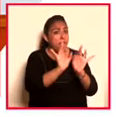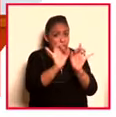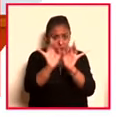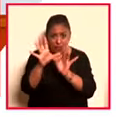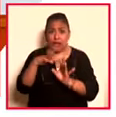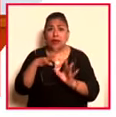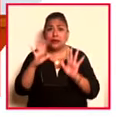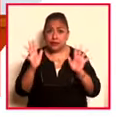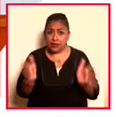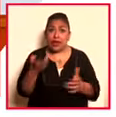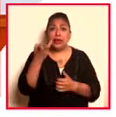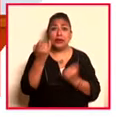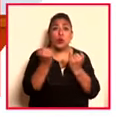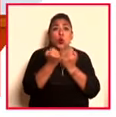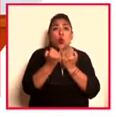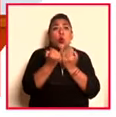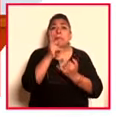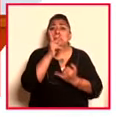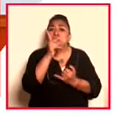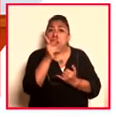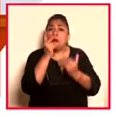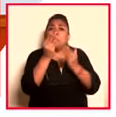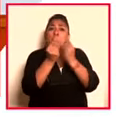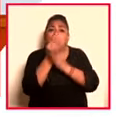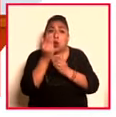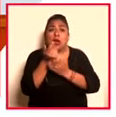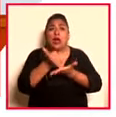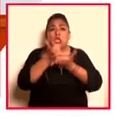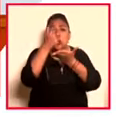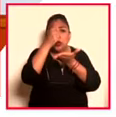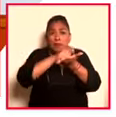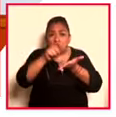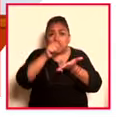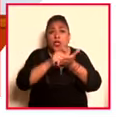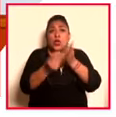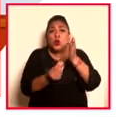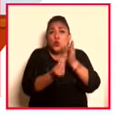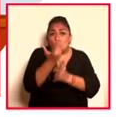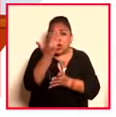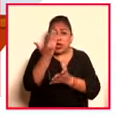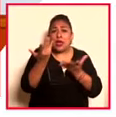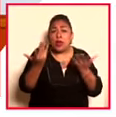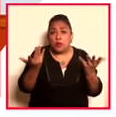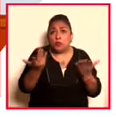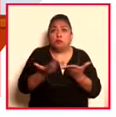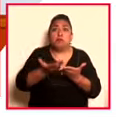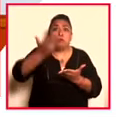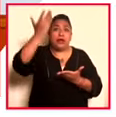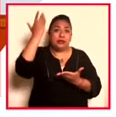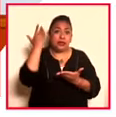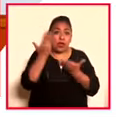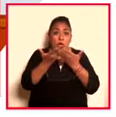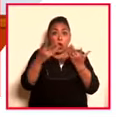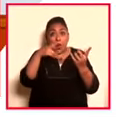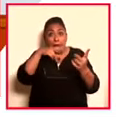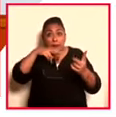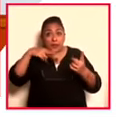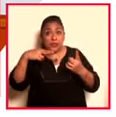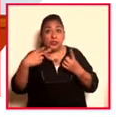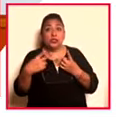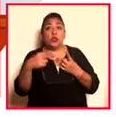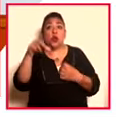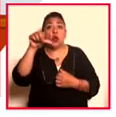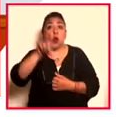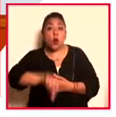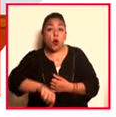el lenguaje nos permite reescribir o te permite reescribir el pasado ya con una visión del hoy, ¿no? Y eso yo